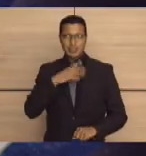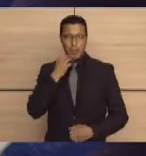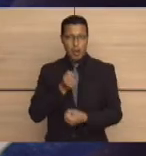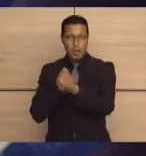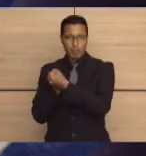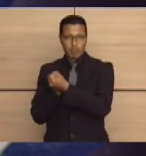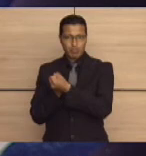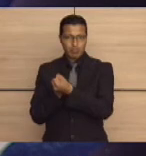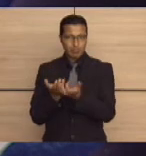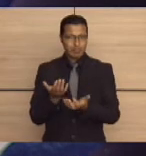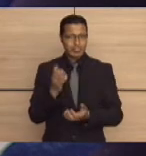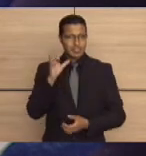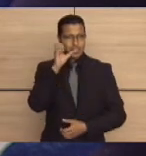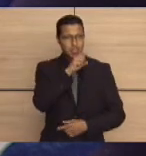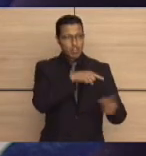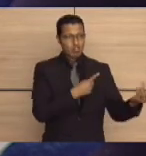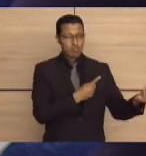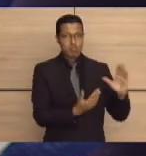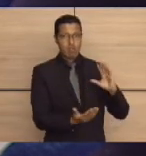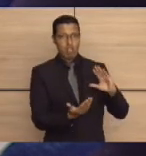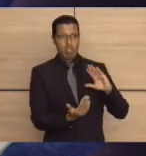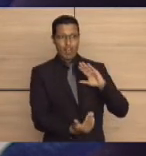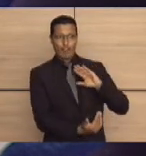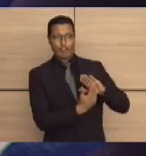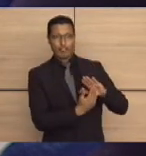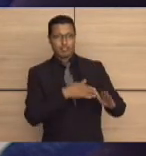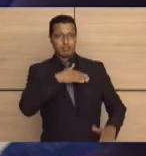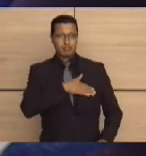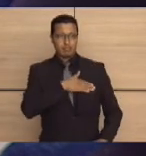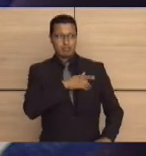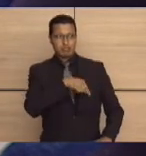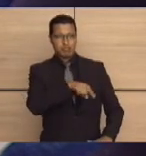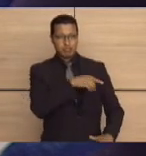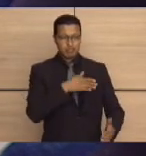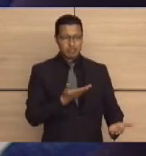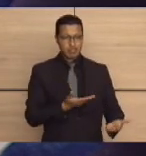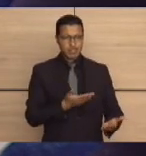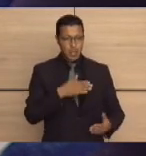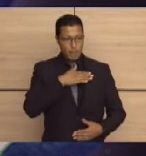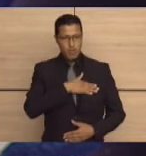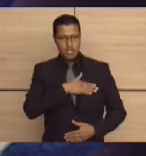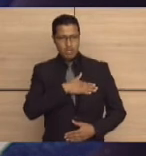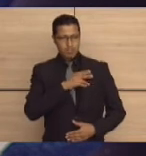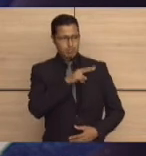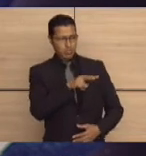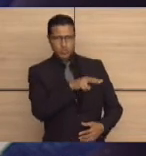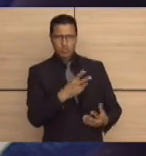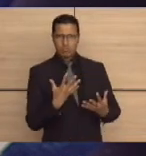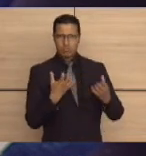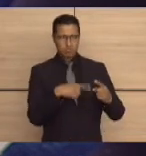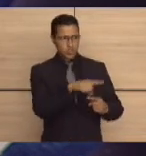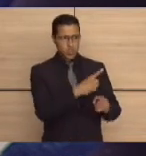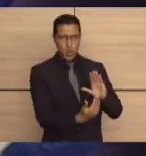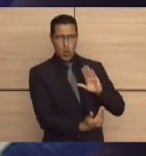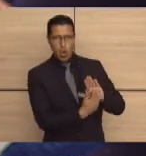Entonces Agualongo y sus guerrillas se opusieron al avance de Bolívar. Y Bolívar vio la ferocidad, la